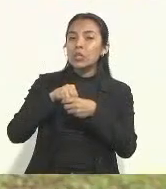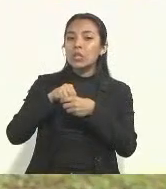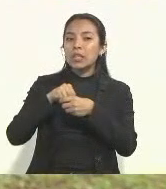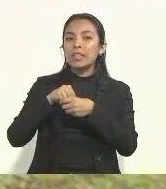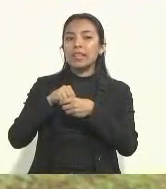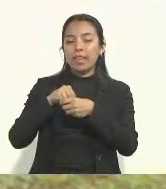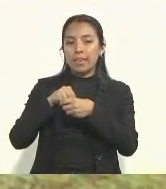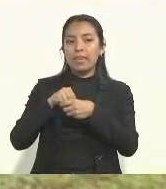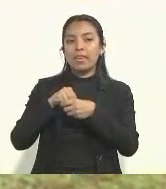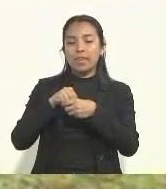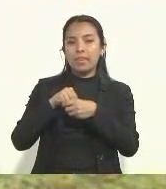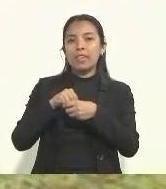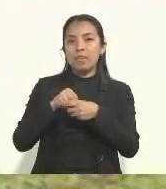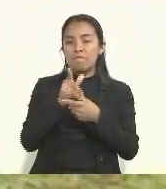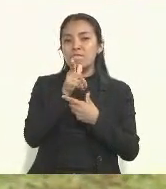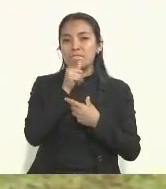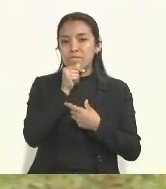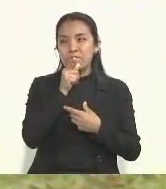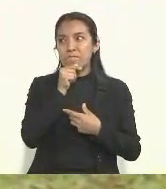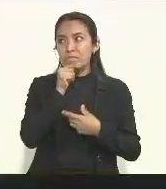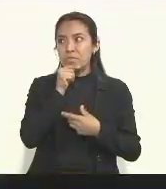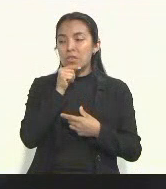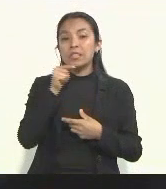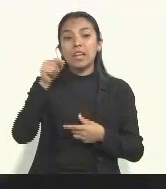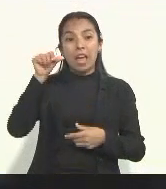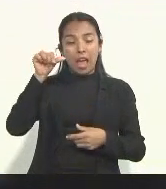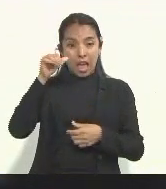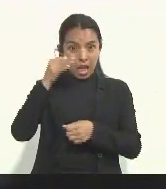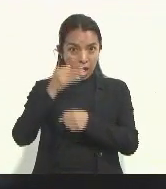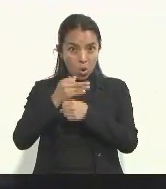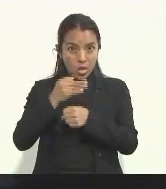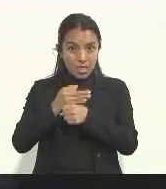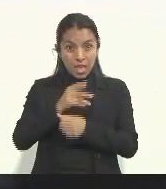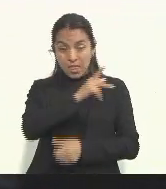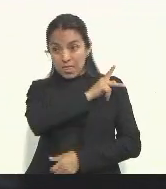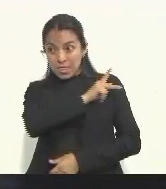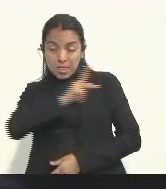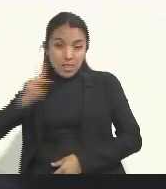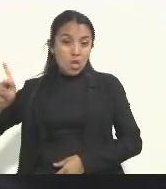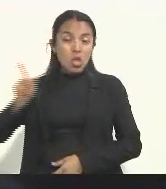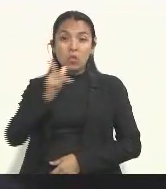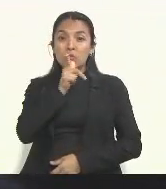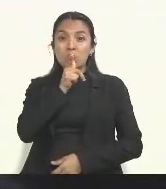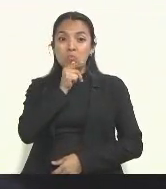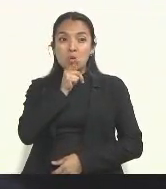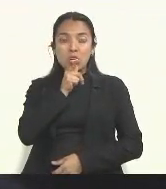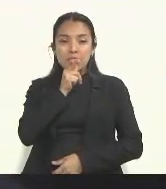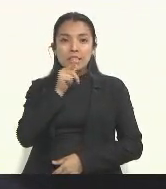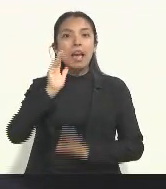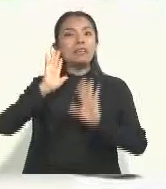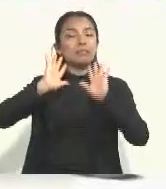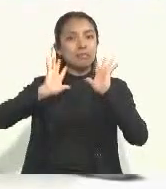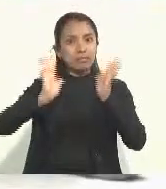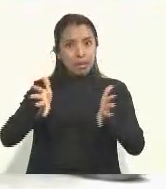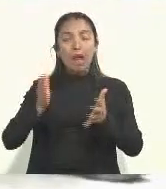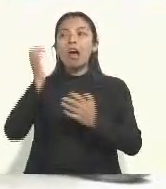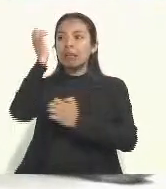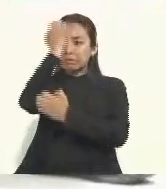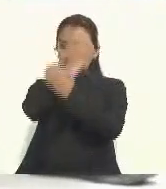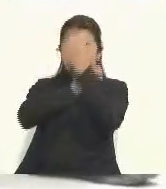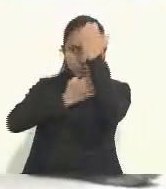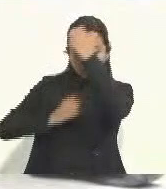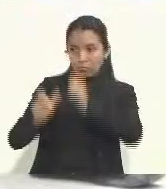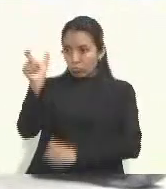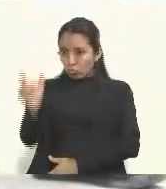confianza. Y que hoy en día todos nuestros policías están evaluados y certificados en control